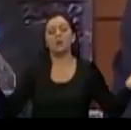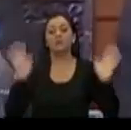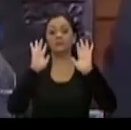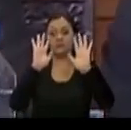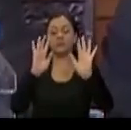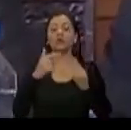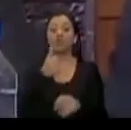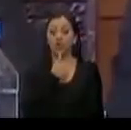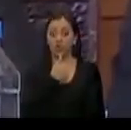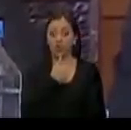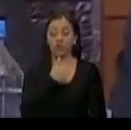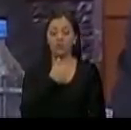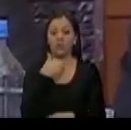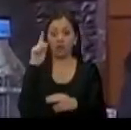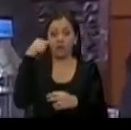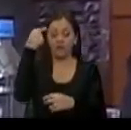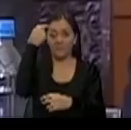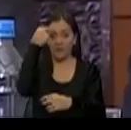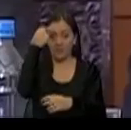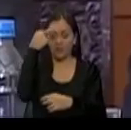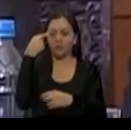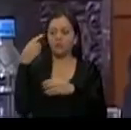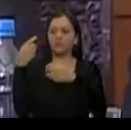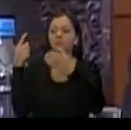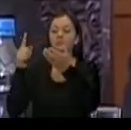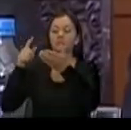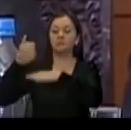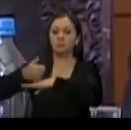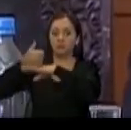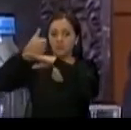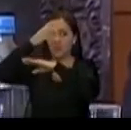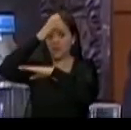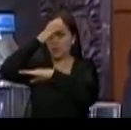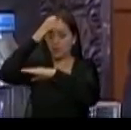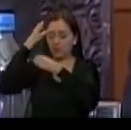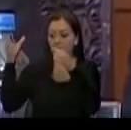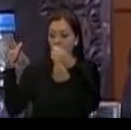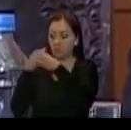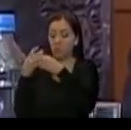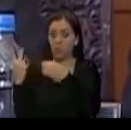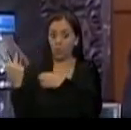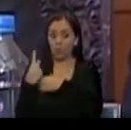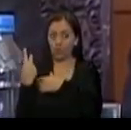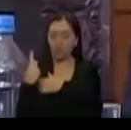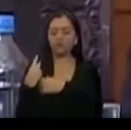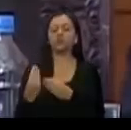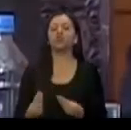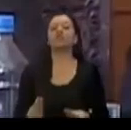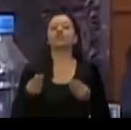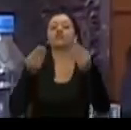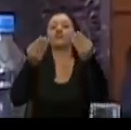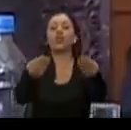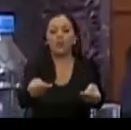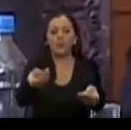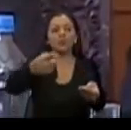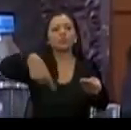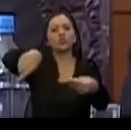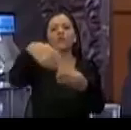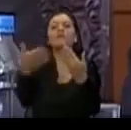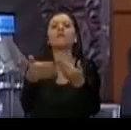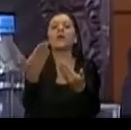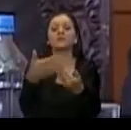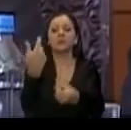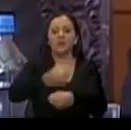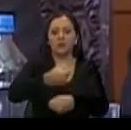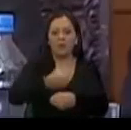de comunicación darle todas las facilidades de cobertura que puedan tener, tanto nacionales e internacionales. Se va a armar un gran centro